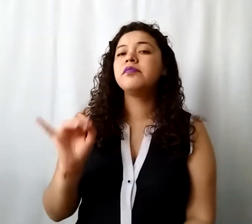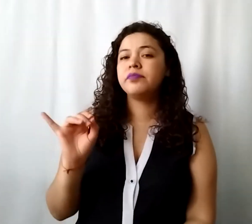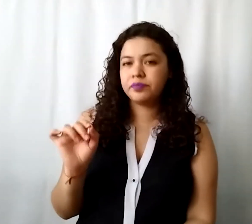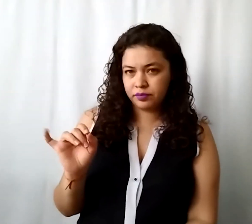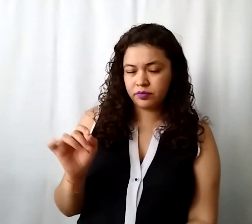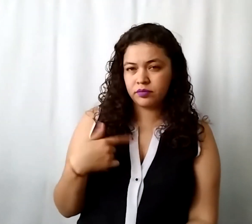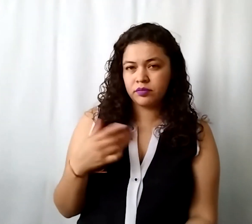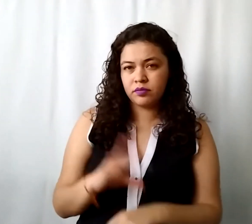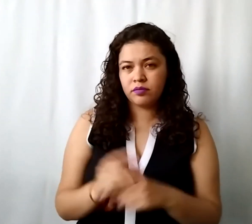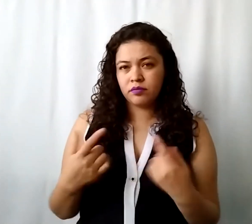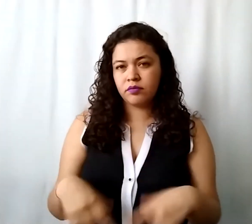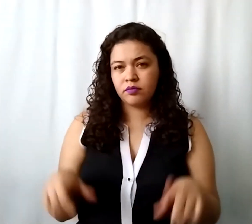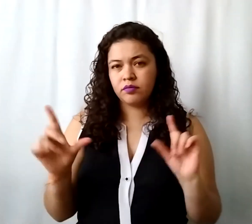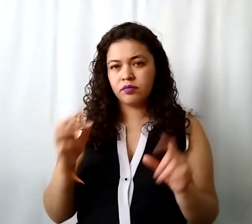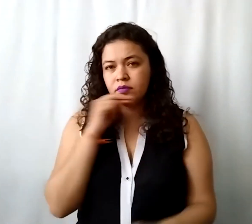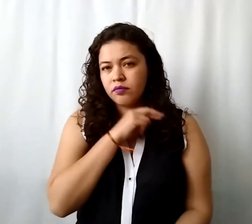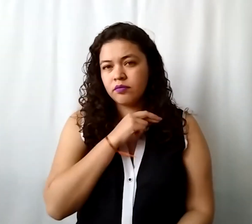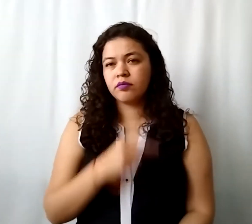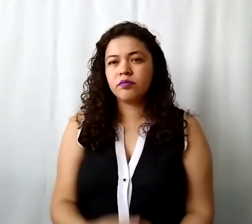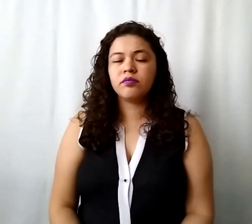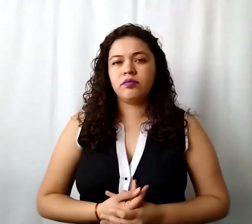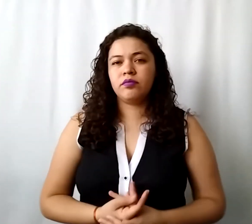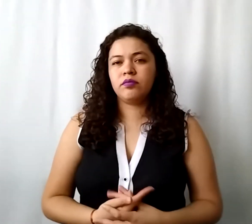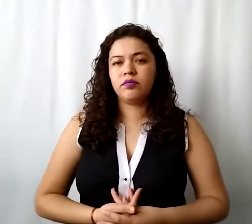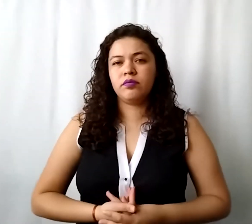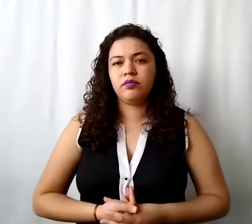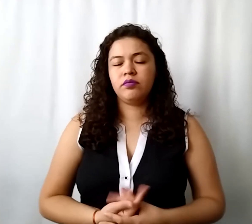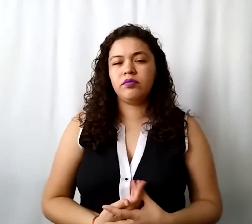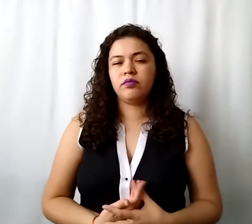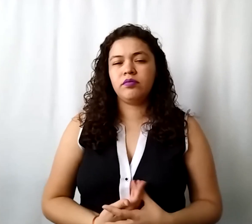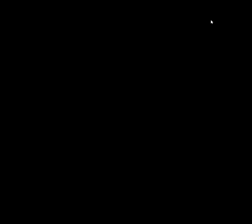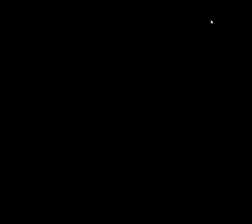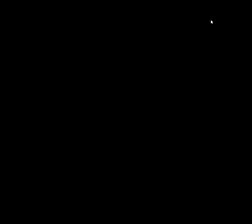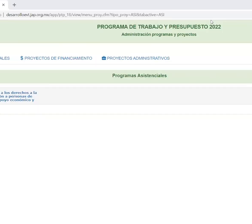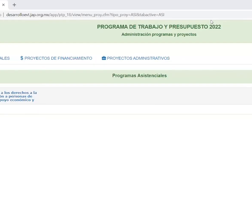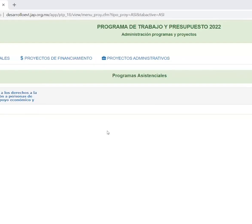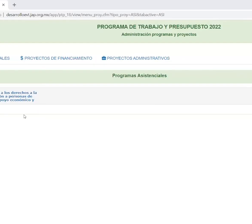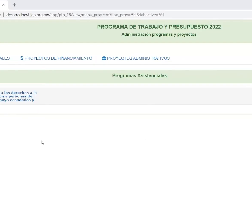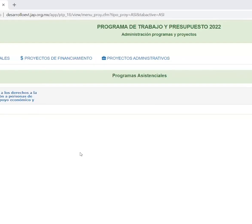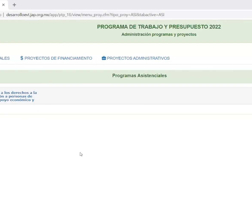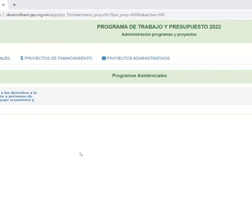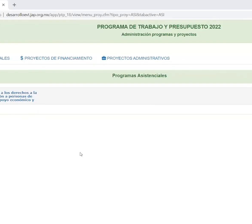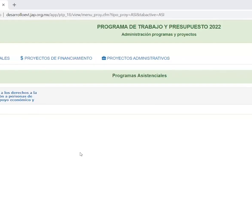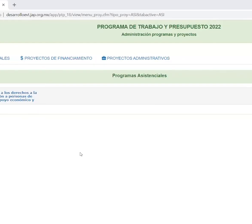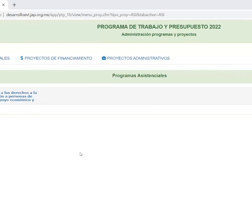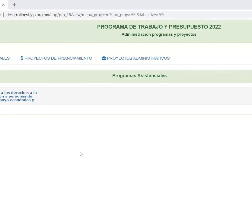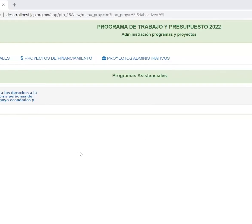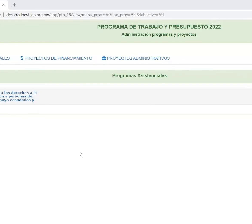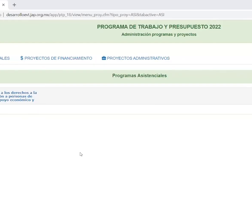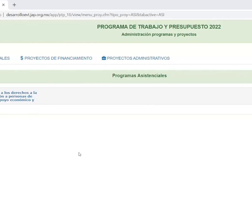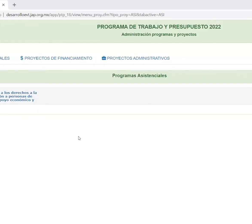me permiten voy a compartir rápidamente mi pantalla para aclarar un poquito más esa parte de las